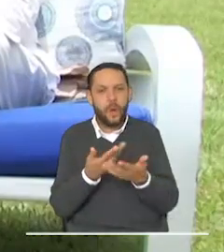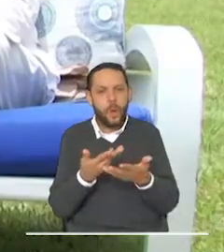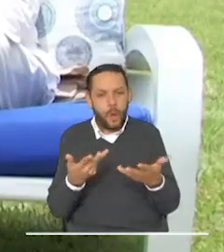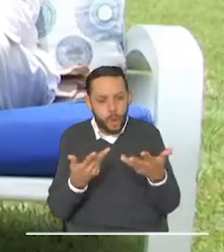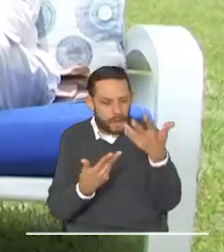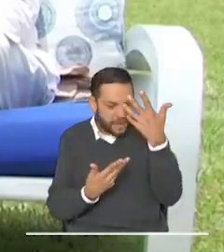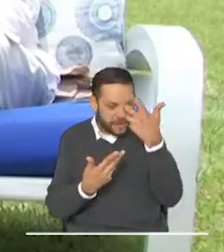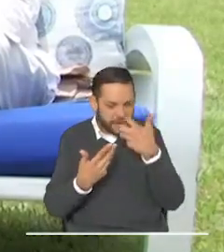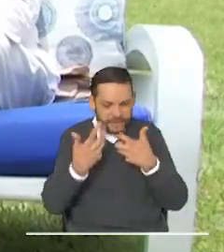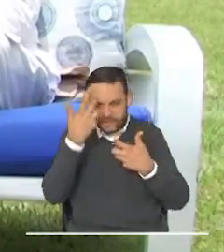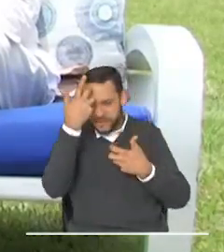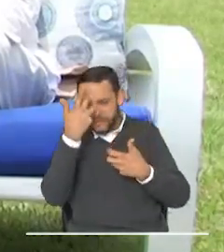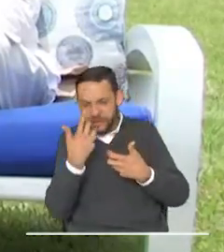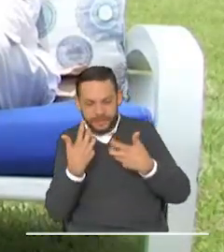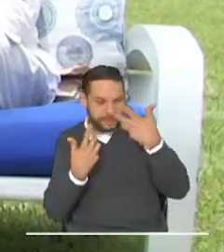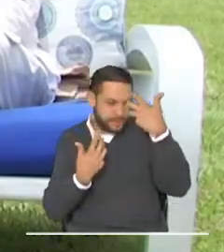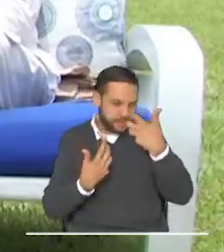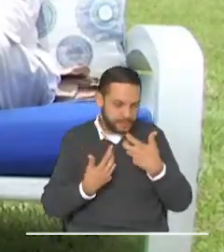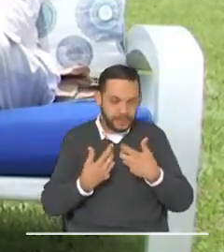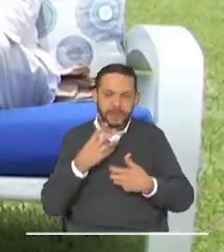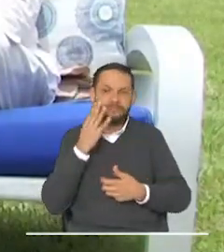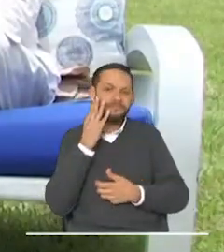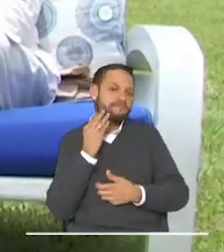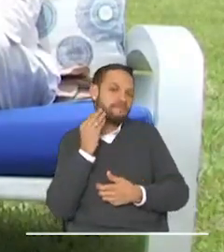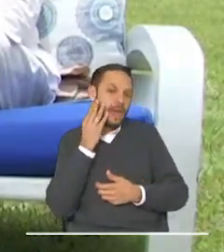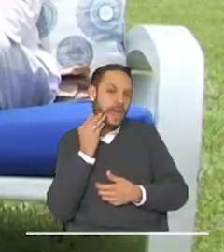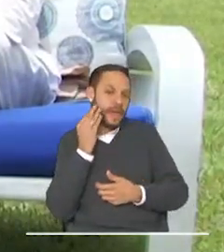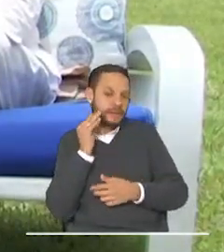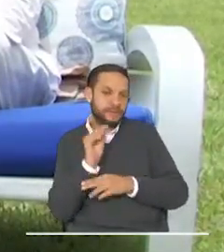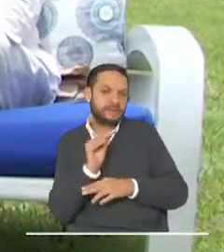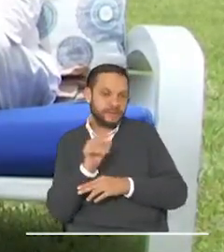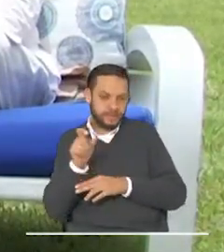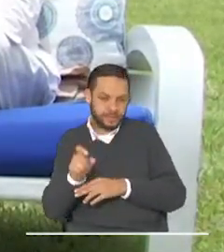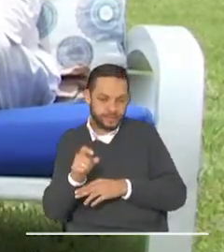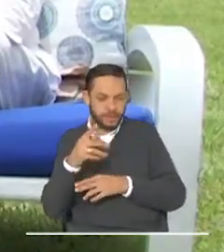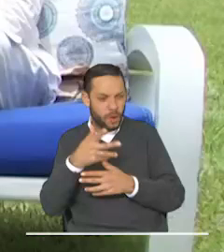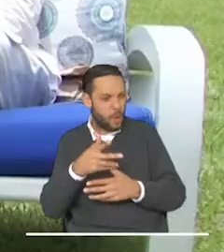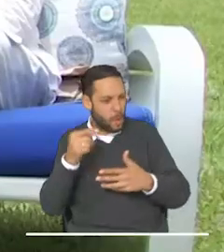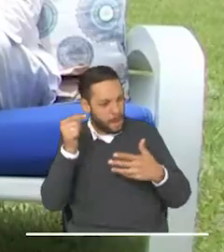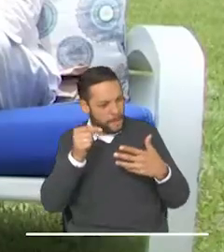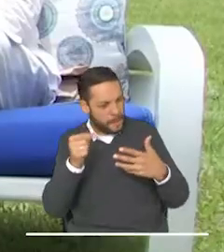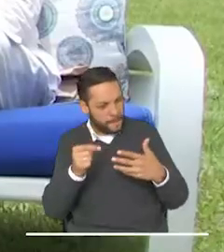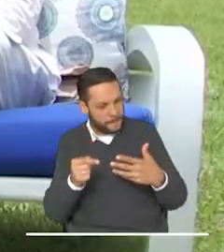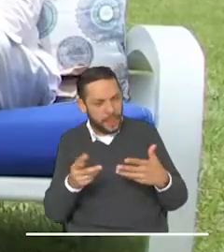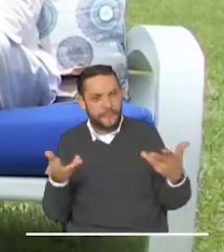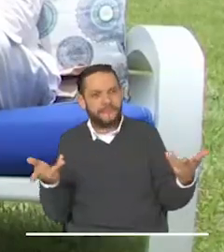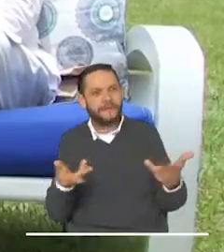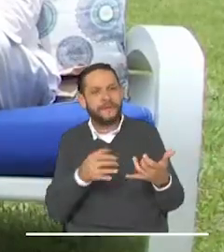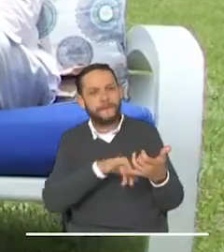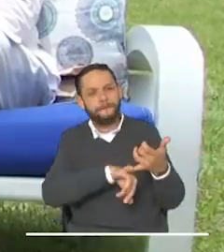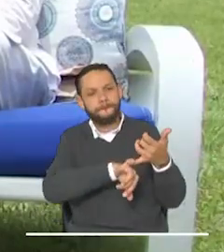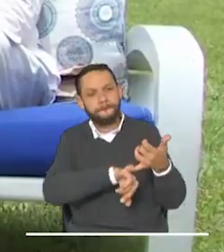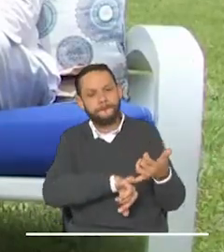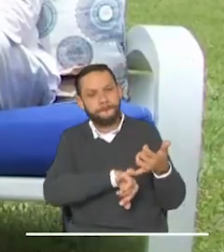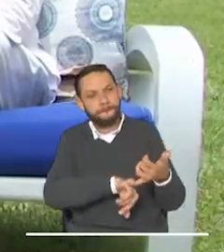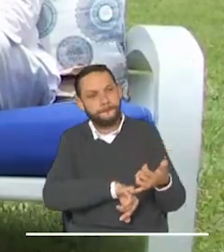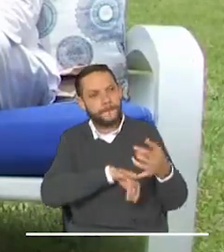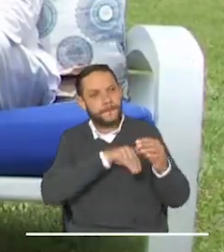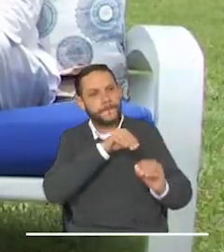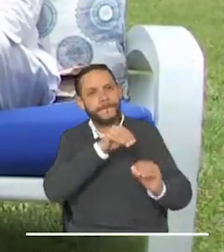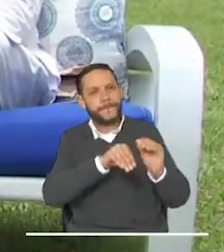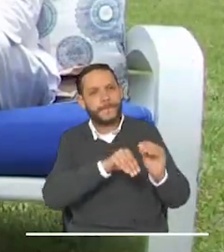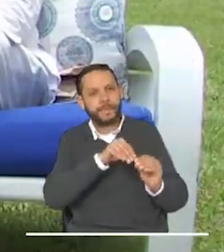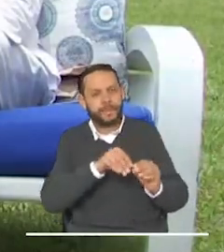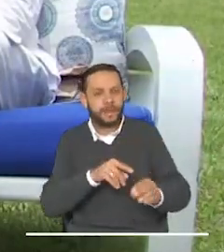pero si es una depresión por la experiencia tengo que evaluar otras y nos quedamos normalmente atados y anclados a simplemente